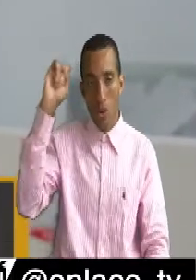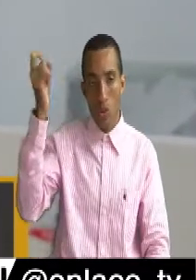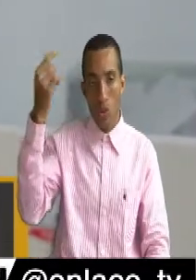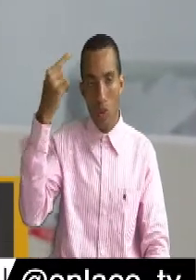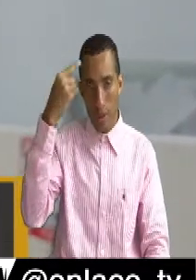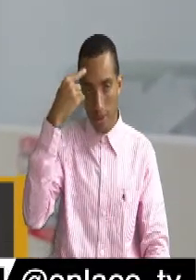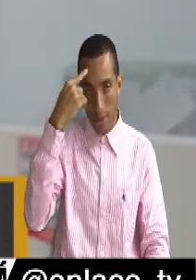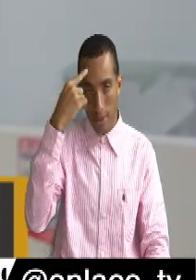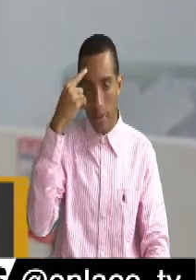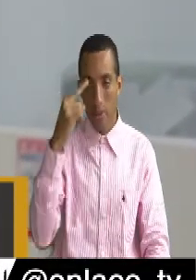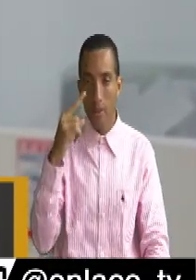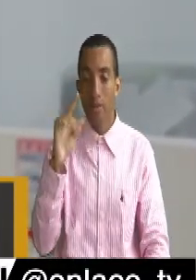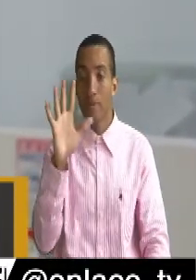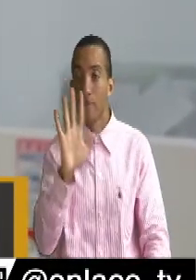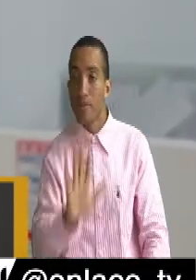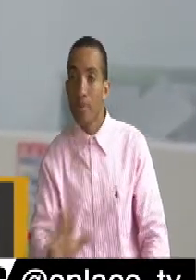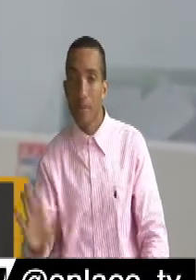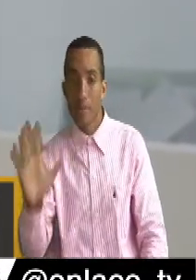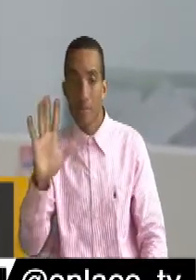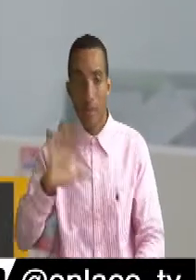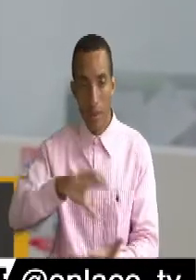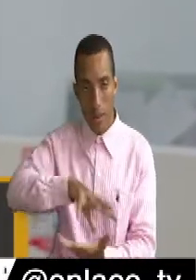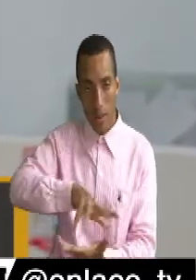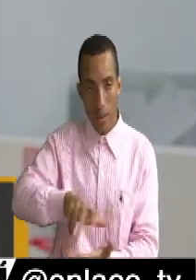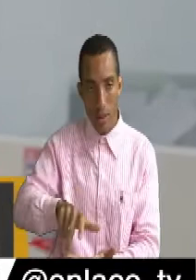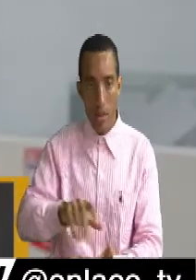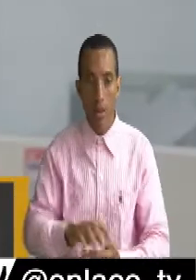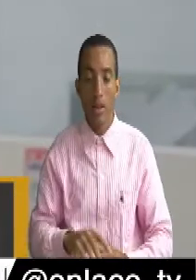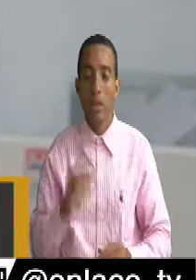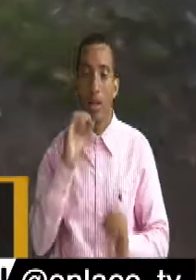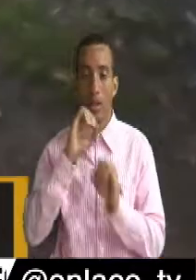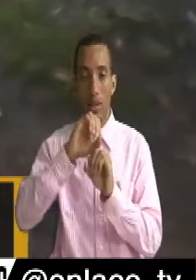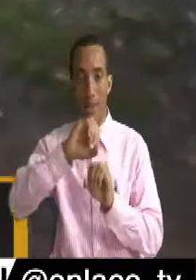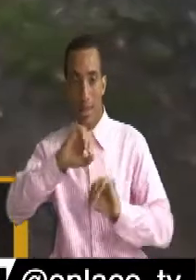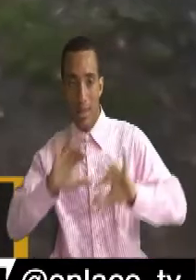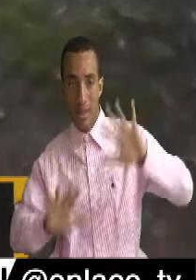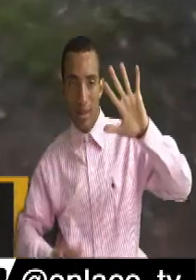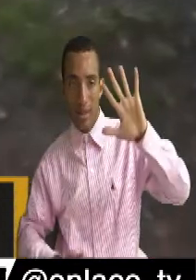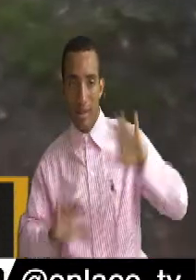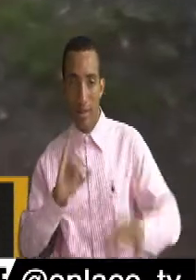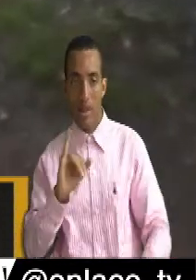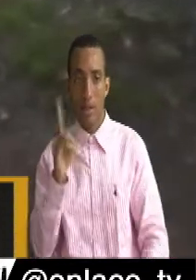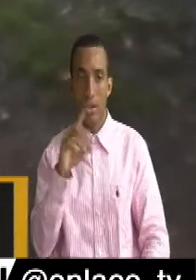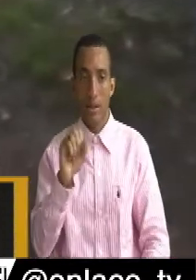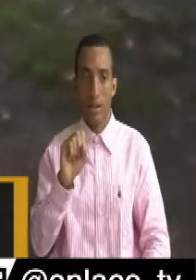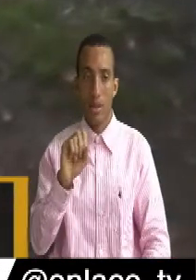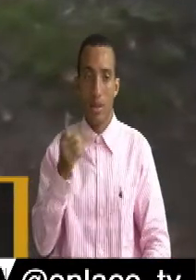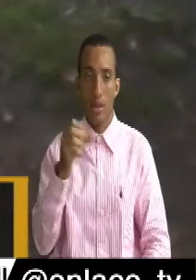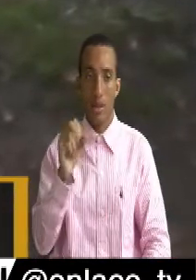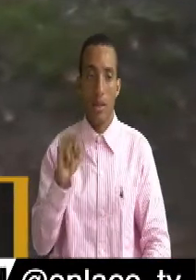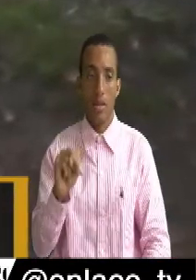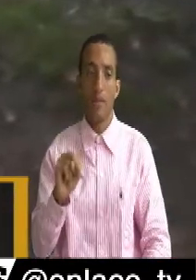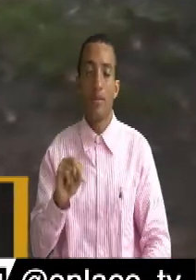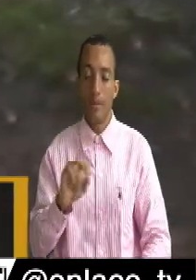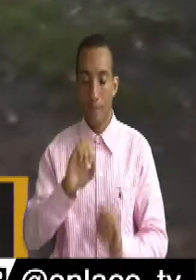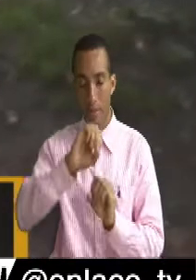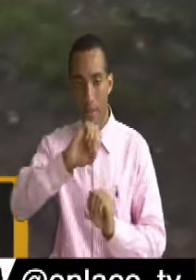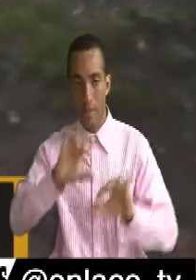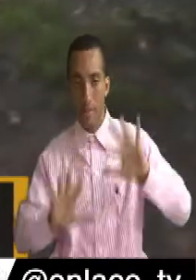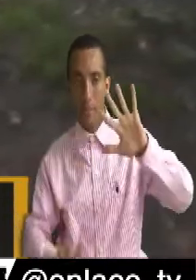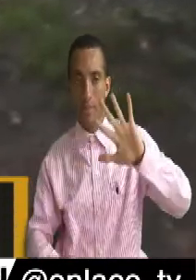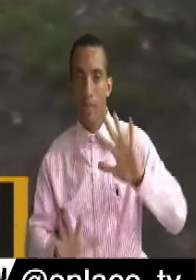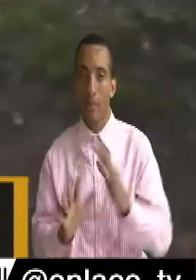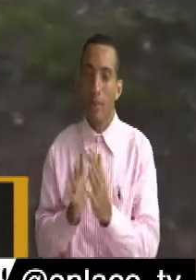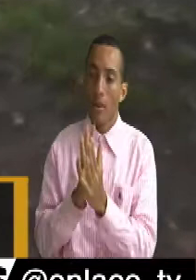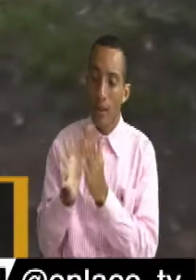la empresa Isagen y varios de las personas damnificadas por esta temporada alta de lluvias, pues le manifestaron a Isagen